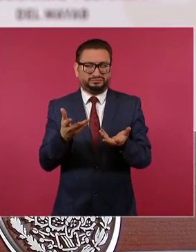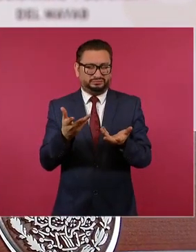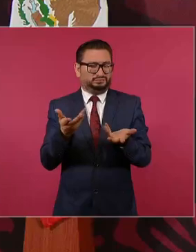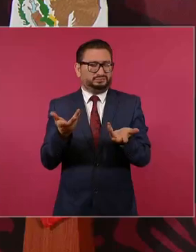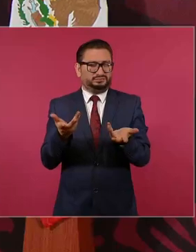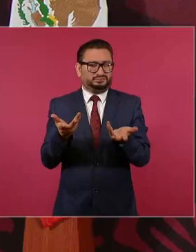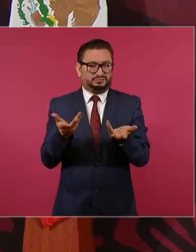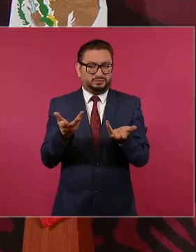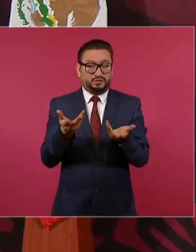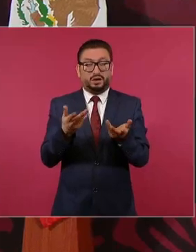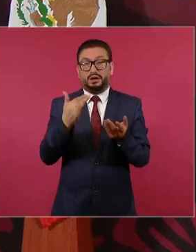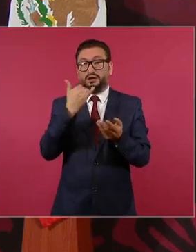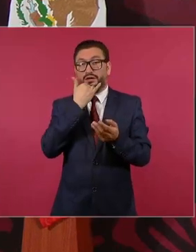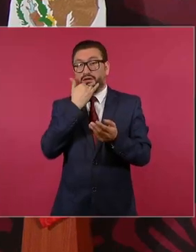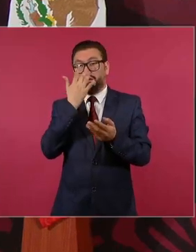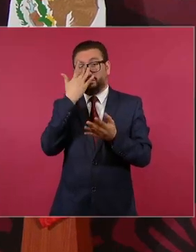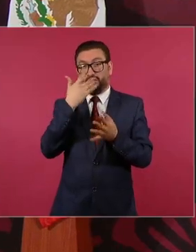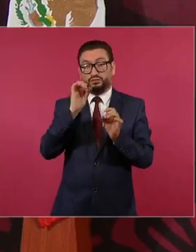Científicos, para no hablar de brujos.